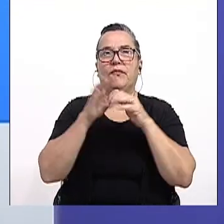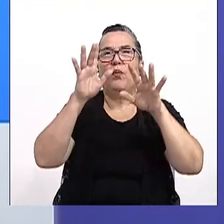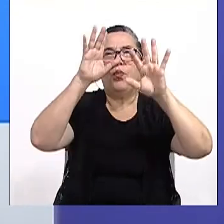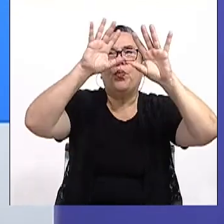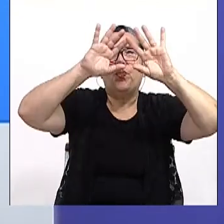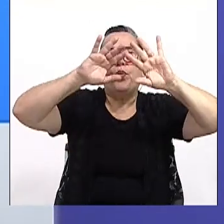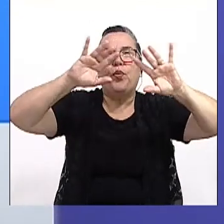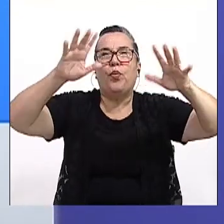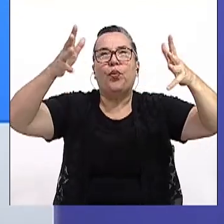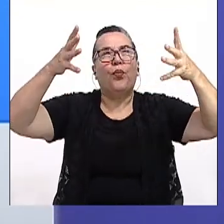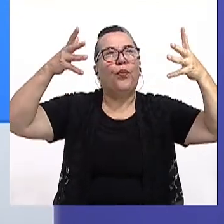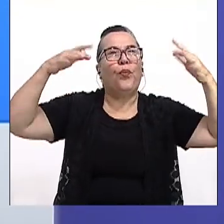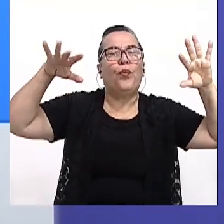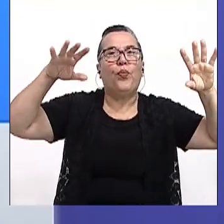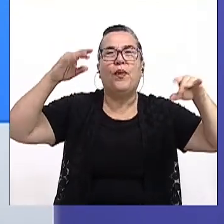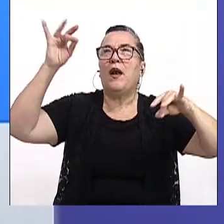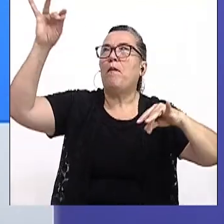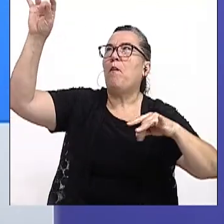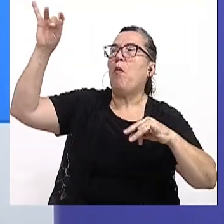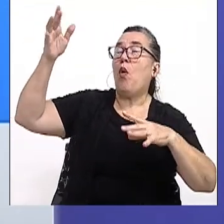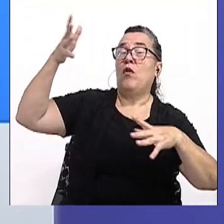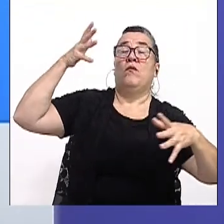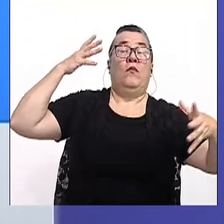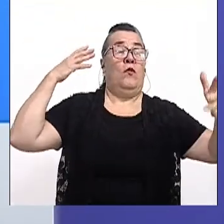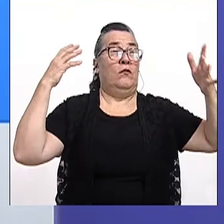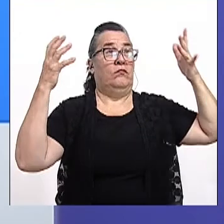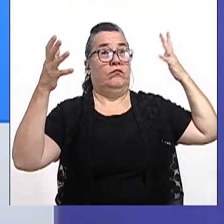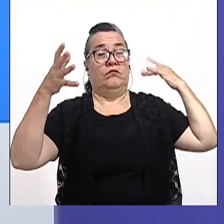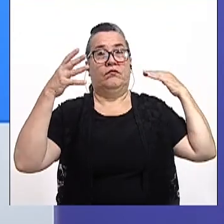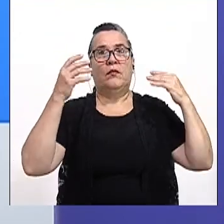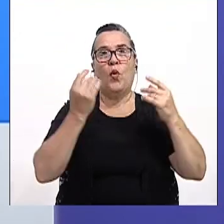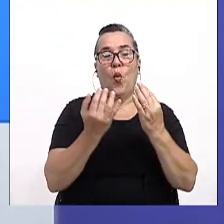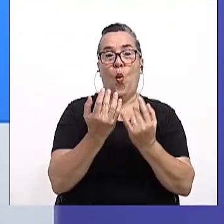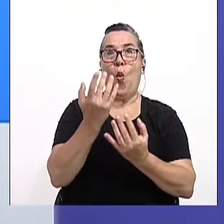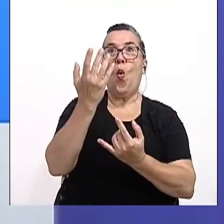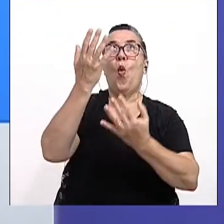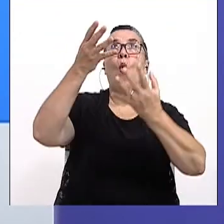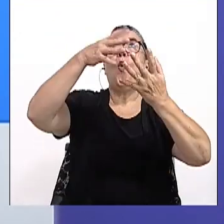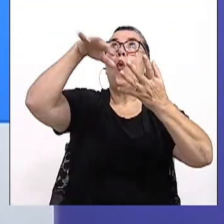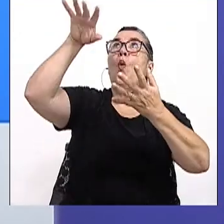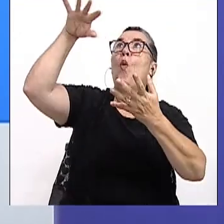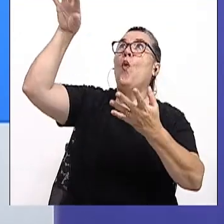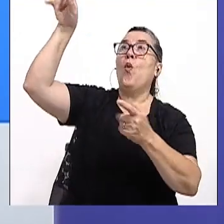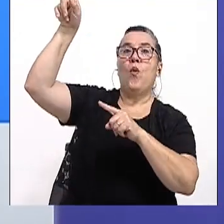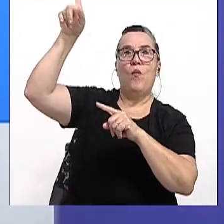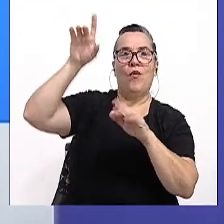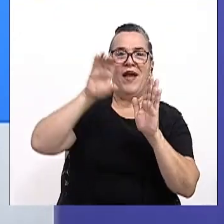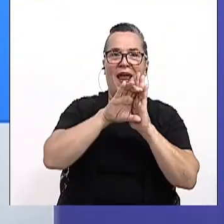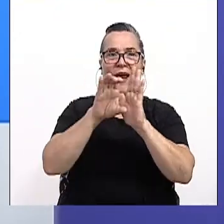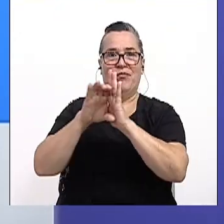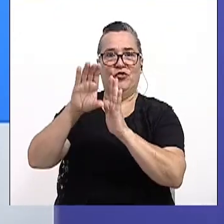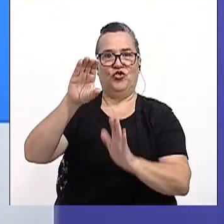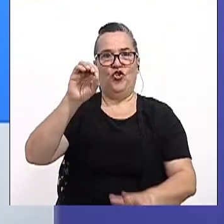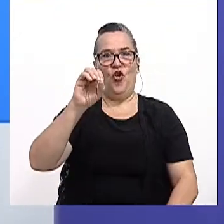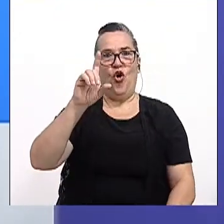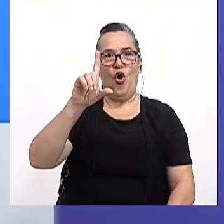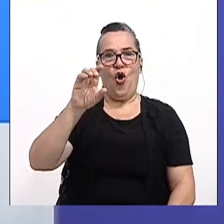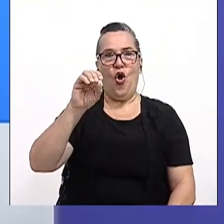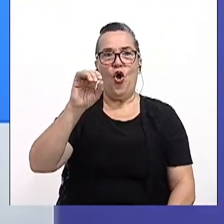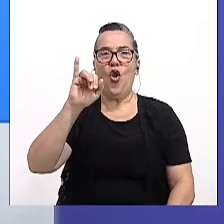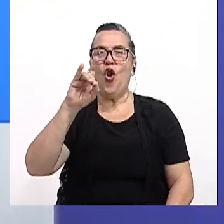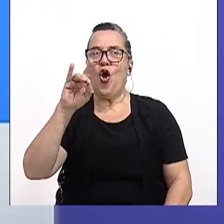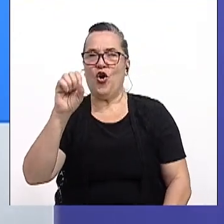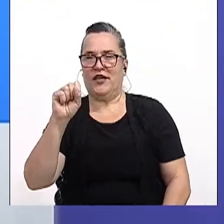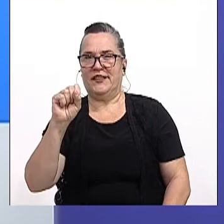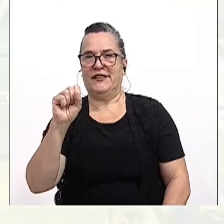neblina, en el polvo, correcto, en el humo. Todos esos son ejemplos de coloides. Veamos algunos